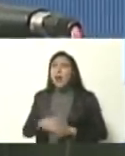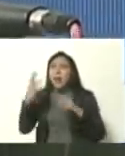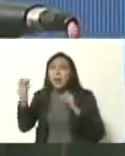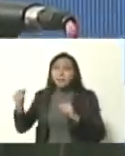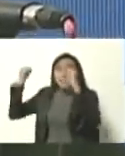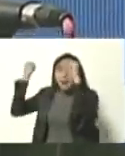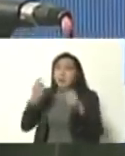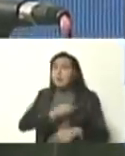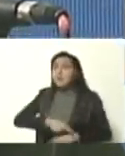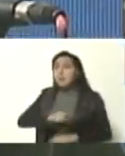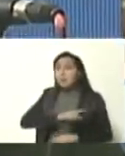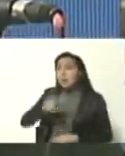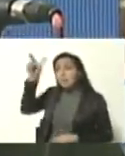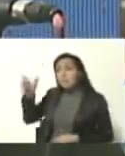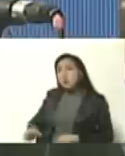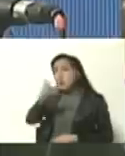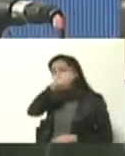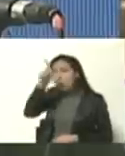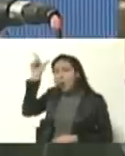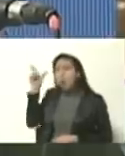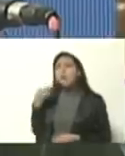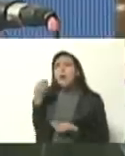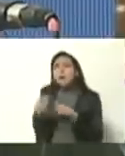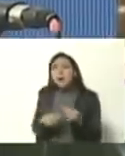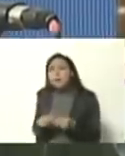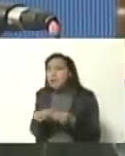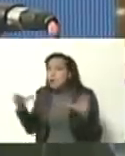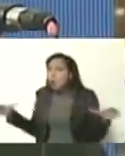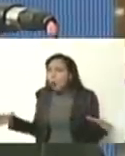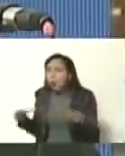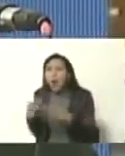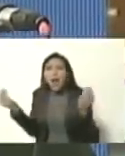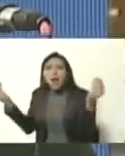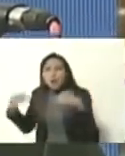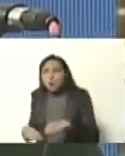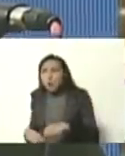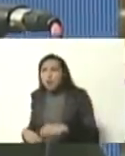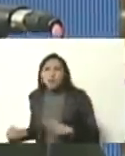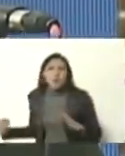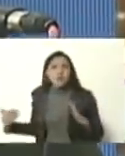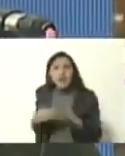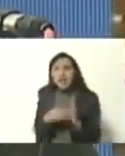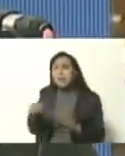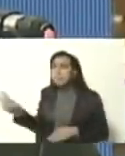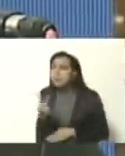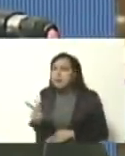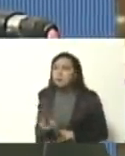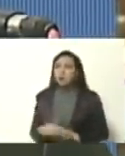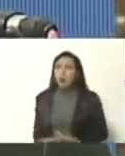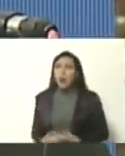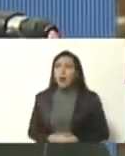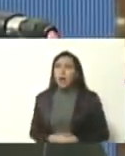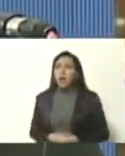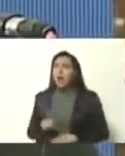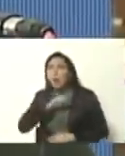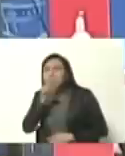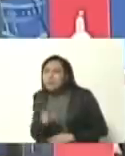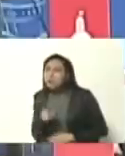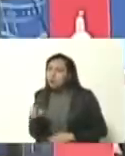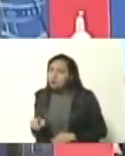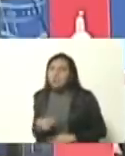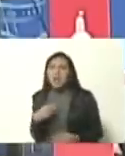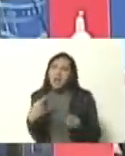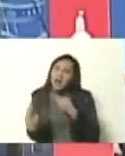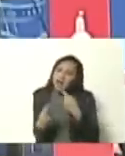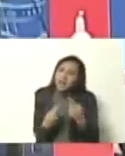España el señor Leopoldo López había estado organizando eventos de desestabilización. Me pregunto si tiene alguna